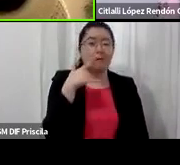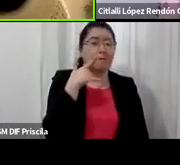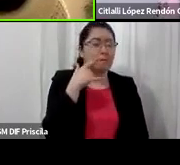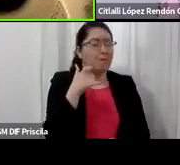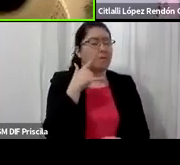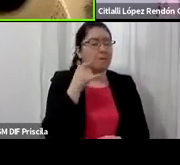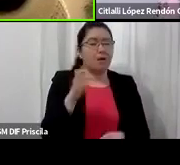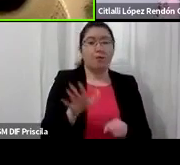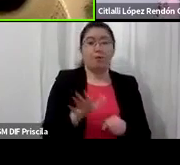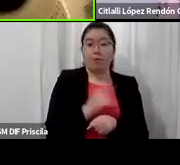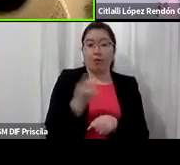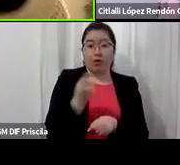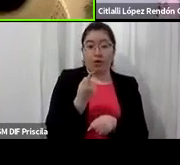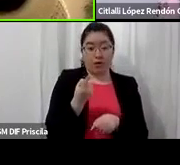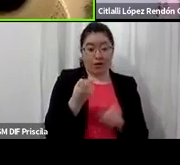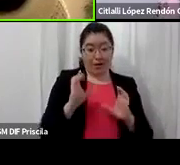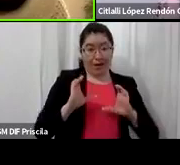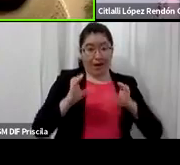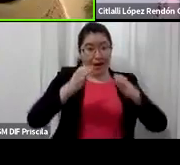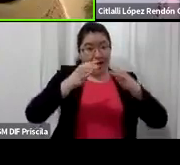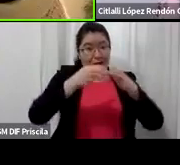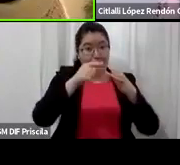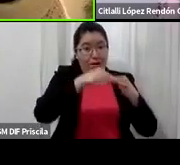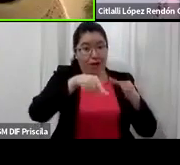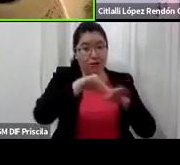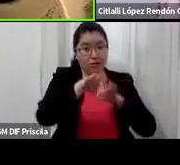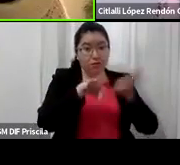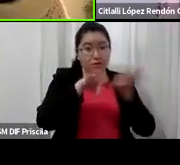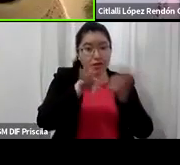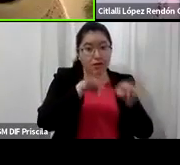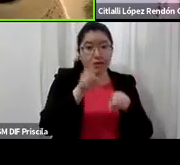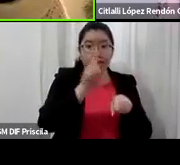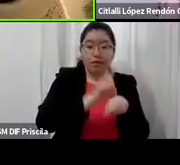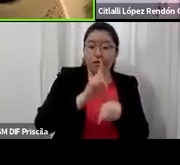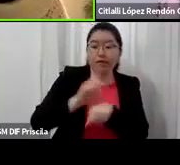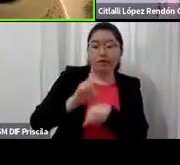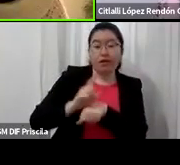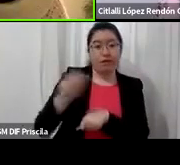días, porque no se forma comunidad de un taller un día